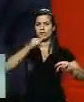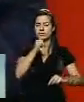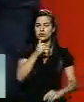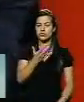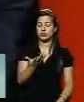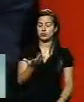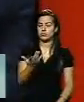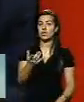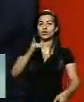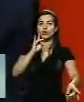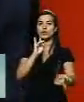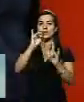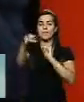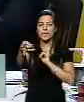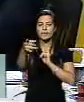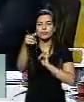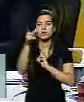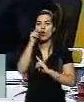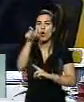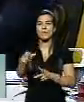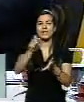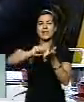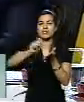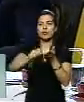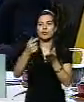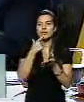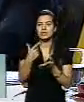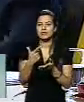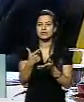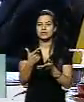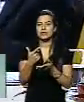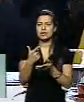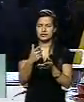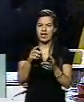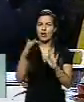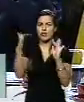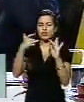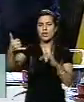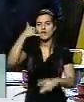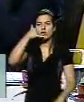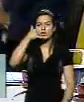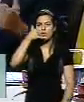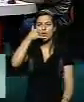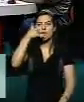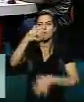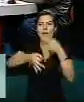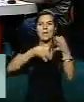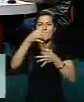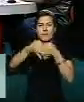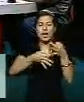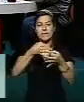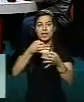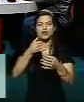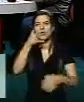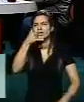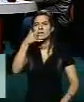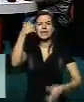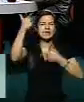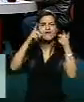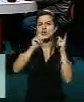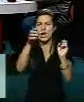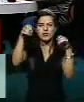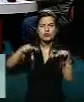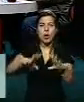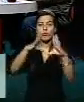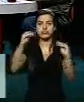para tratar de desesperar. Entonces me dijeron, bueno, te vamos a sacar el aire y tal, la aclaratoria. Cuando yo empecé a ver, mira, que chasero, pa, me sacaron del aire la emisora.